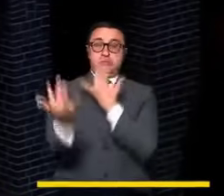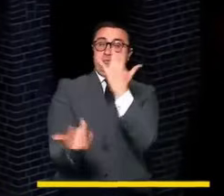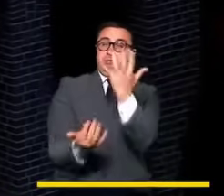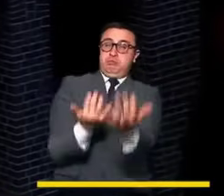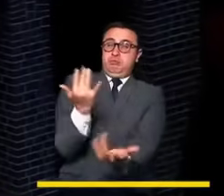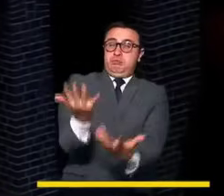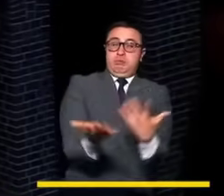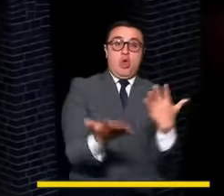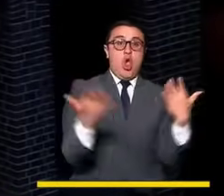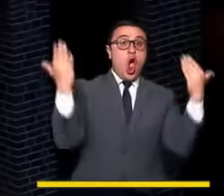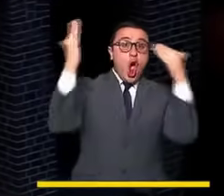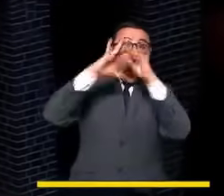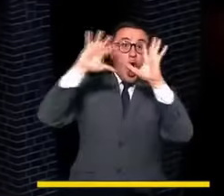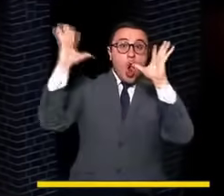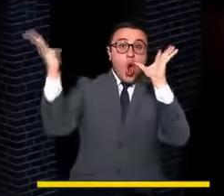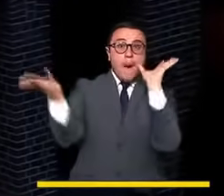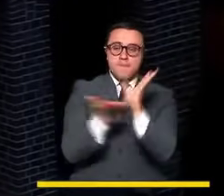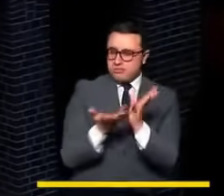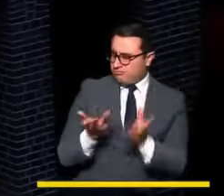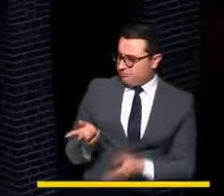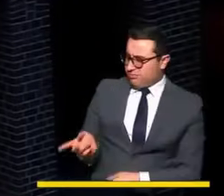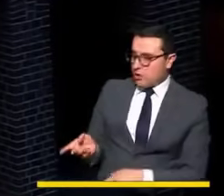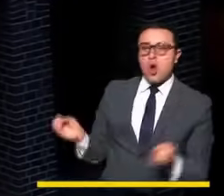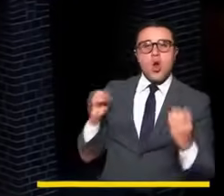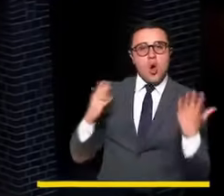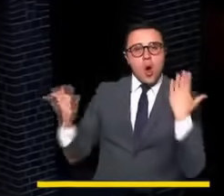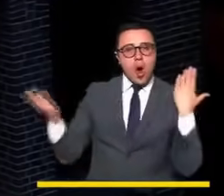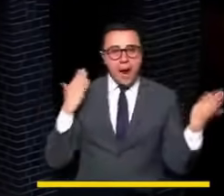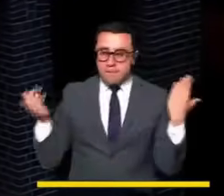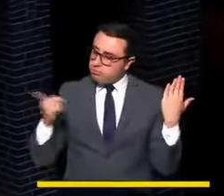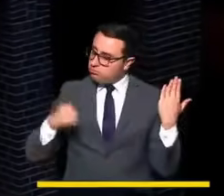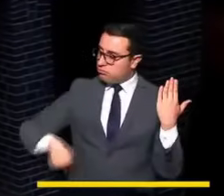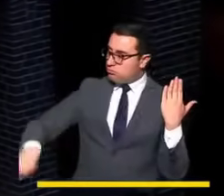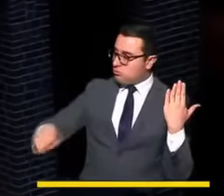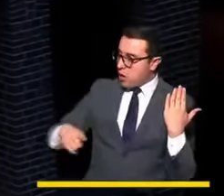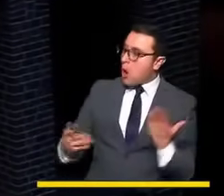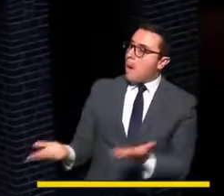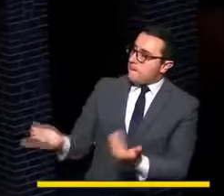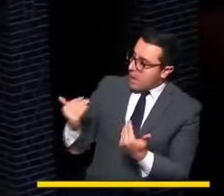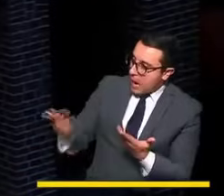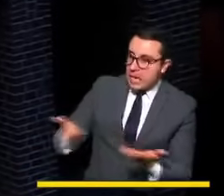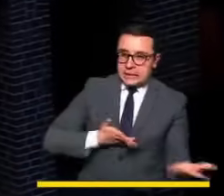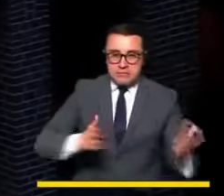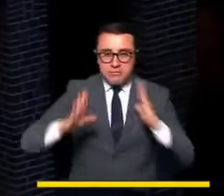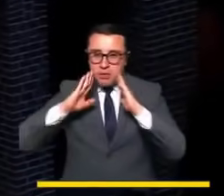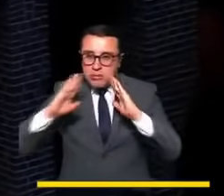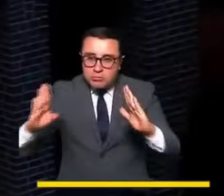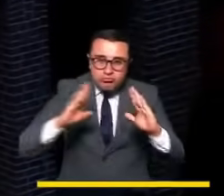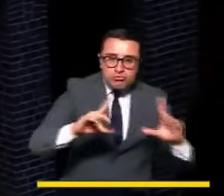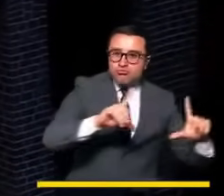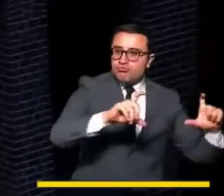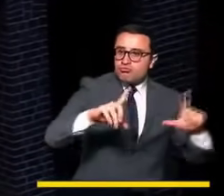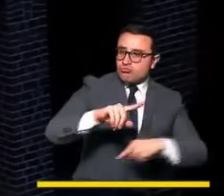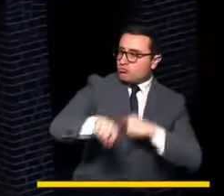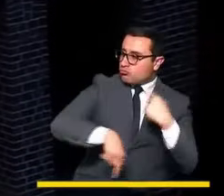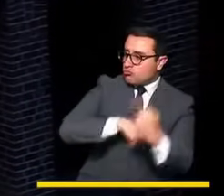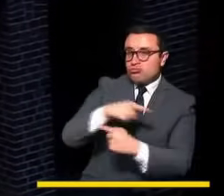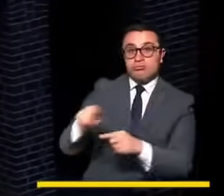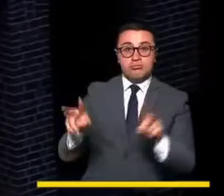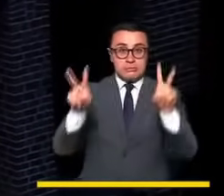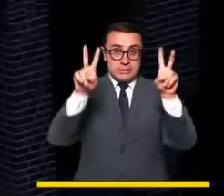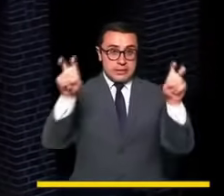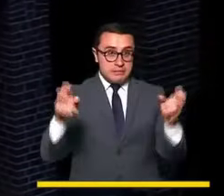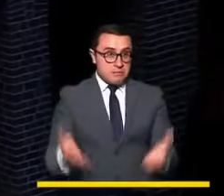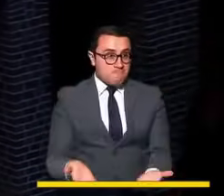O volvemos ese campesinado que está allí oferente de servicios turísticos. Ese es un tema que quiero dejar